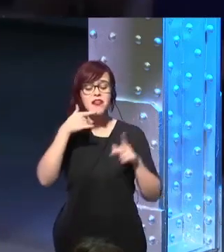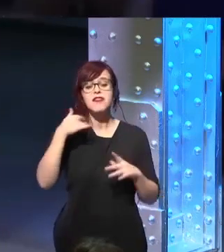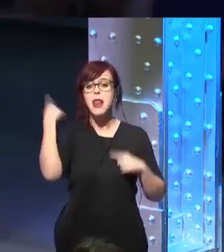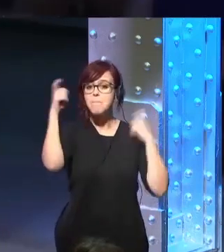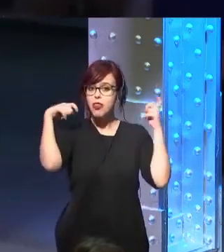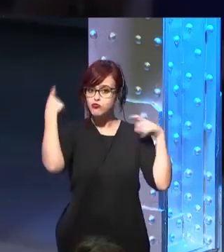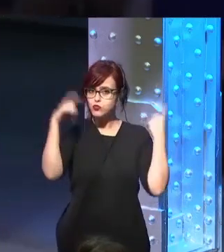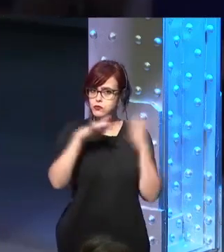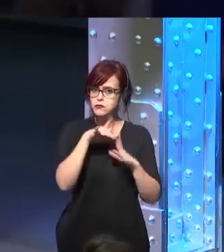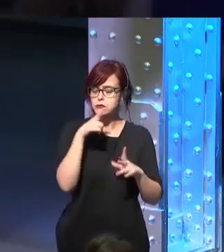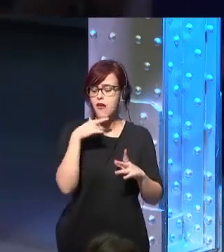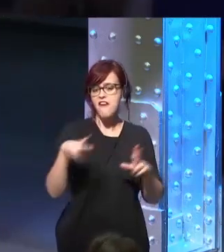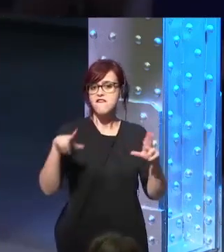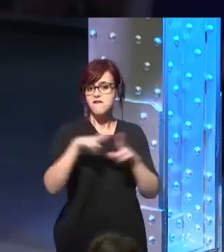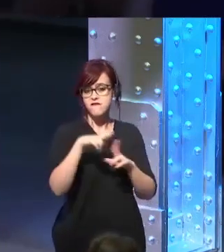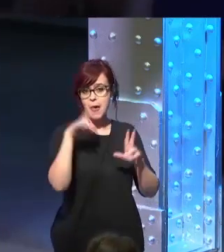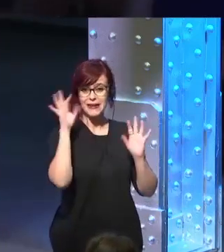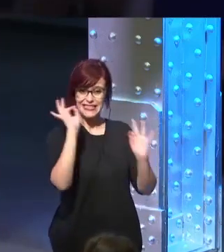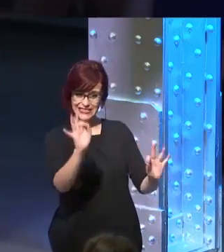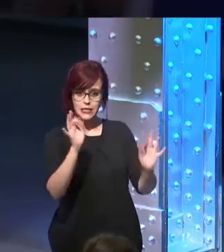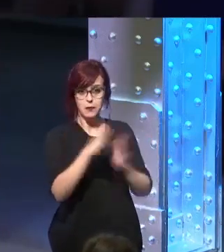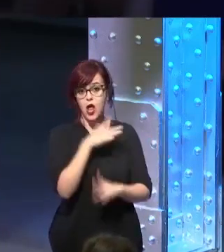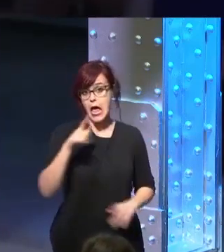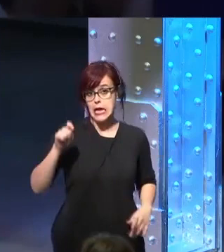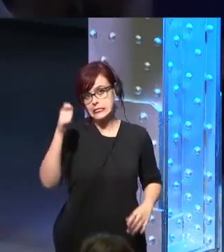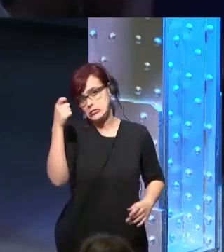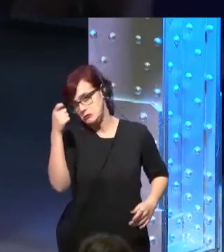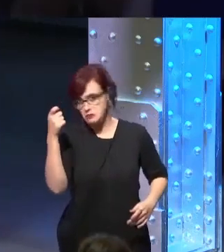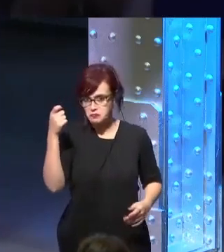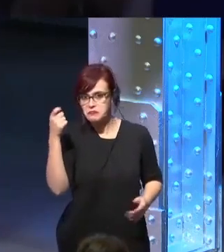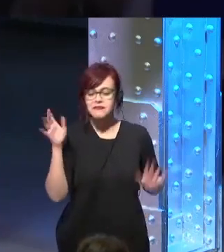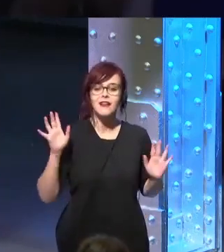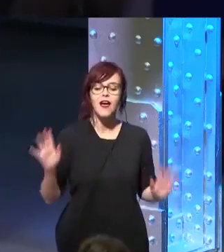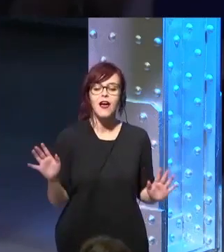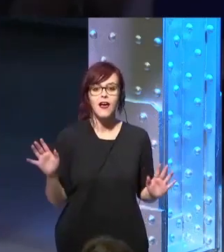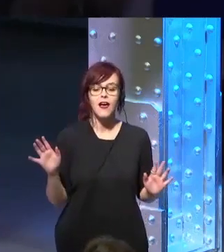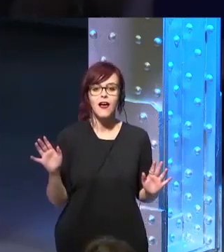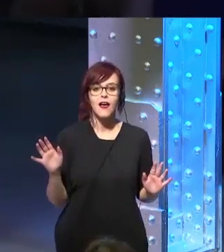a Medusa como una feminista, pero creo que no han tenido demasiado éxito. Es